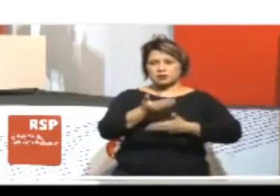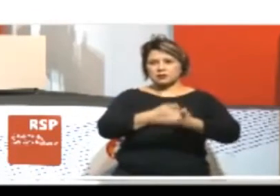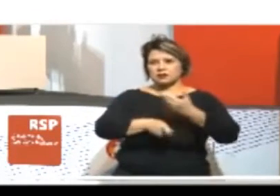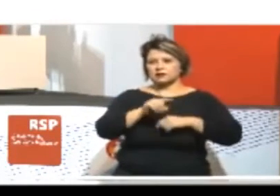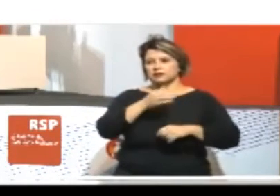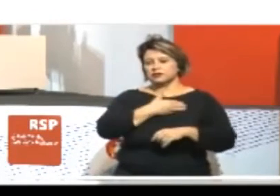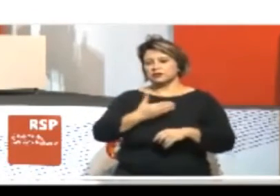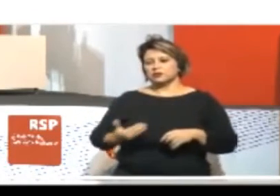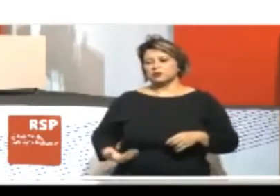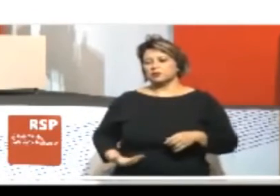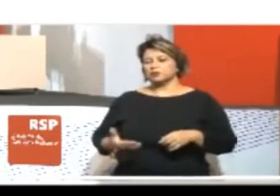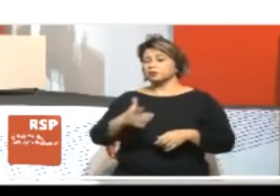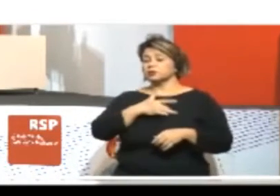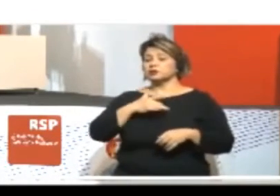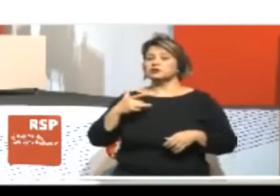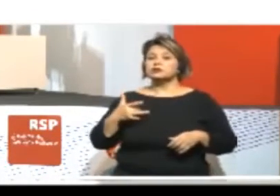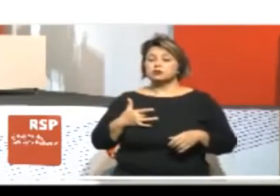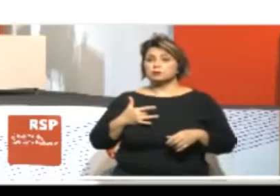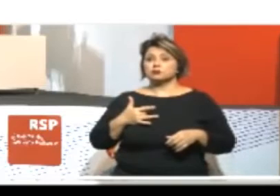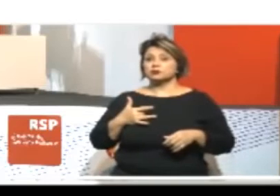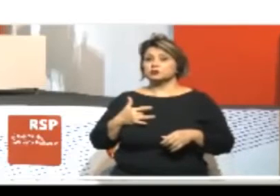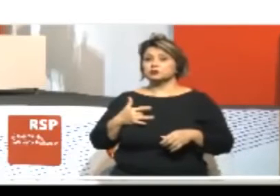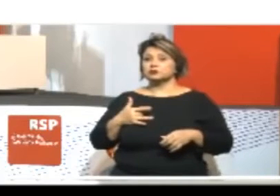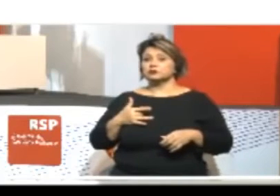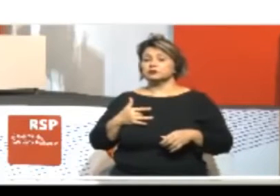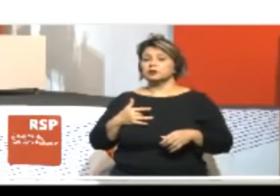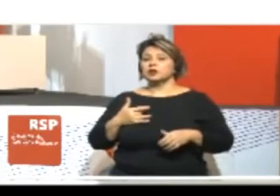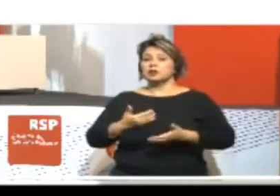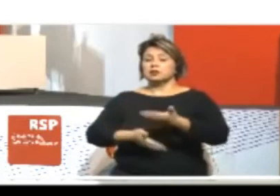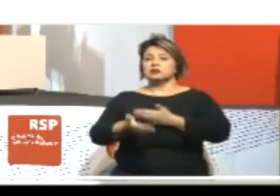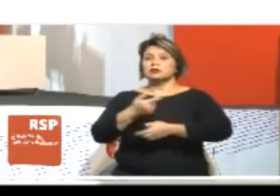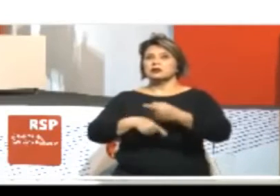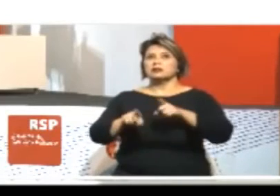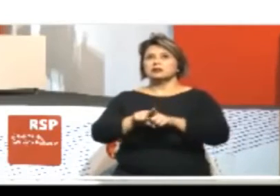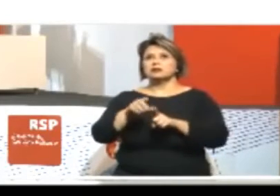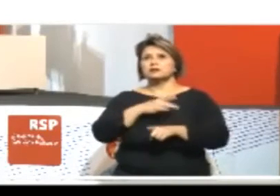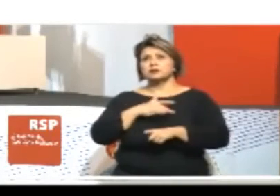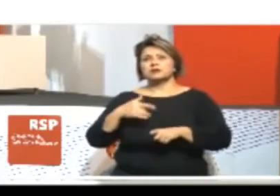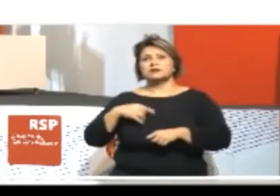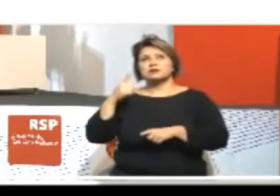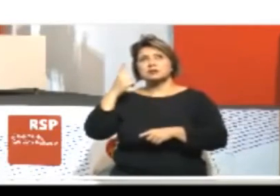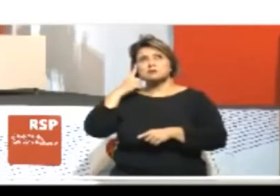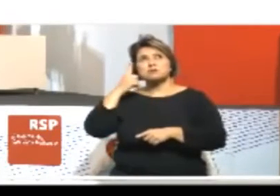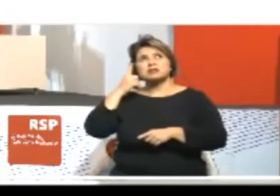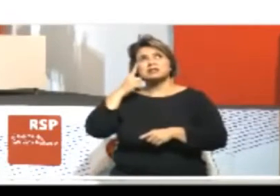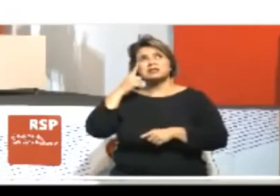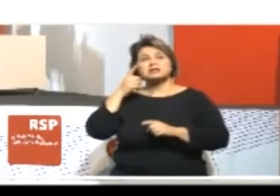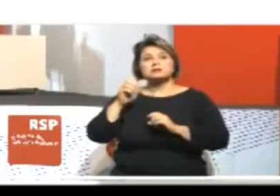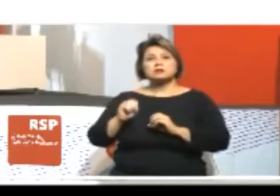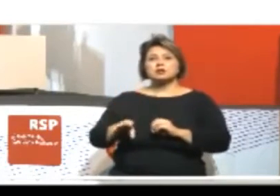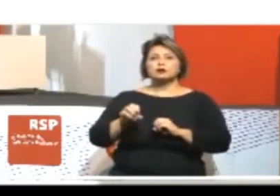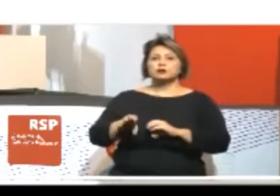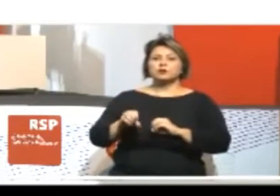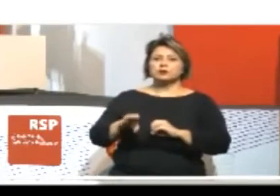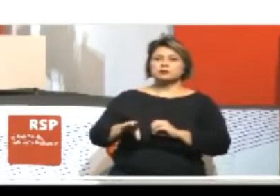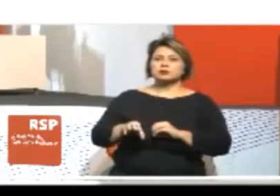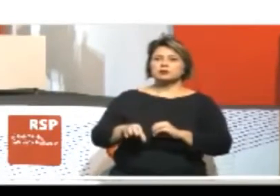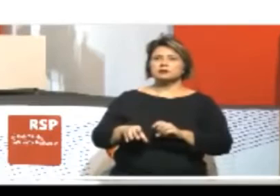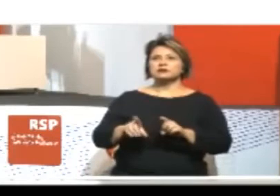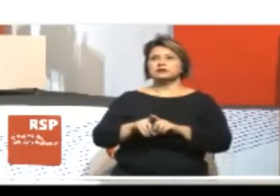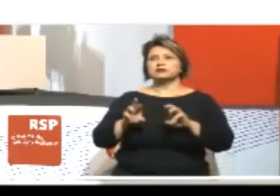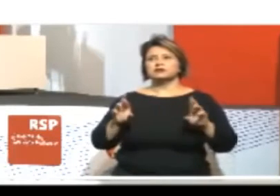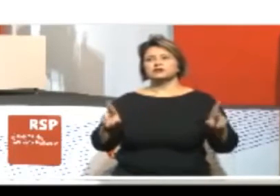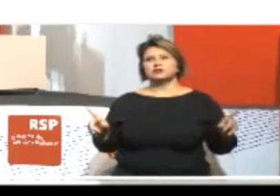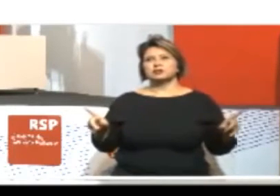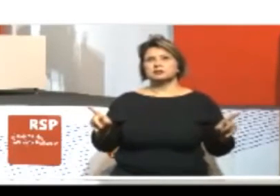salud. La relación intergubernamental es diferente si es para cuestión de educación. La relación intergubernamental es diferente para